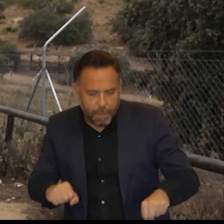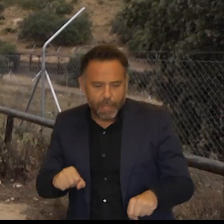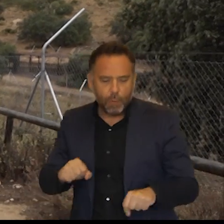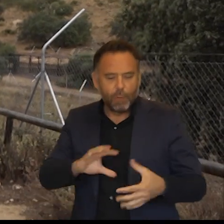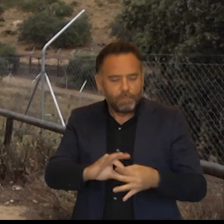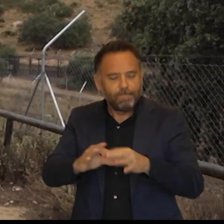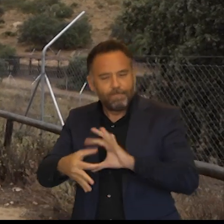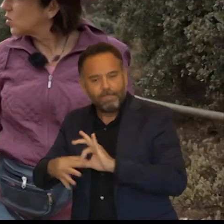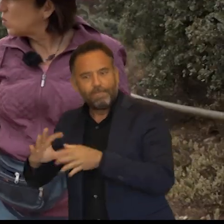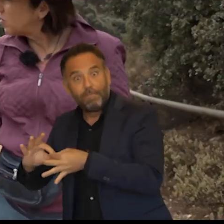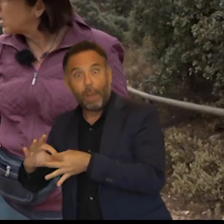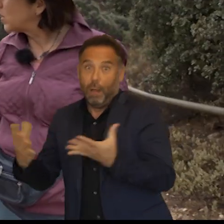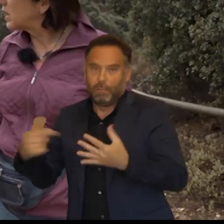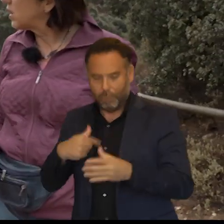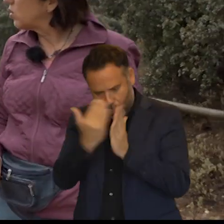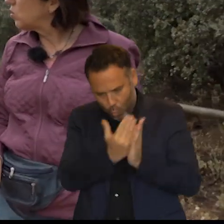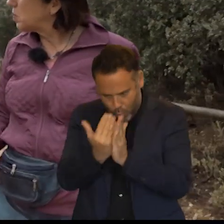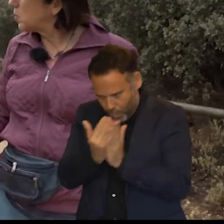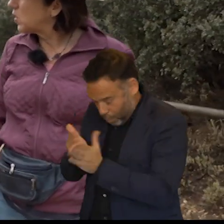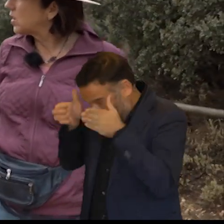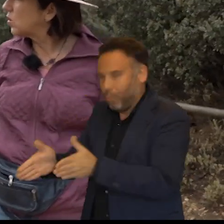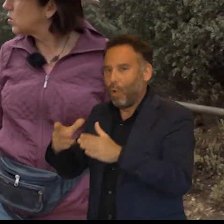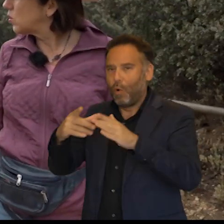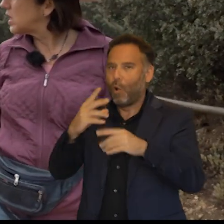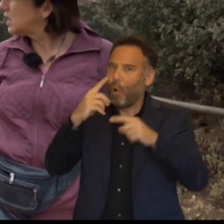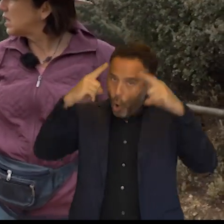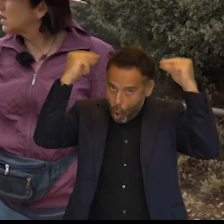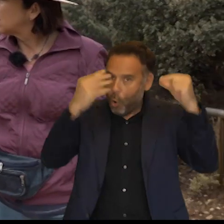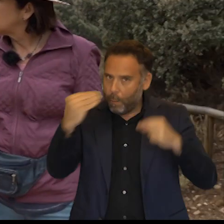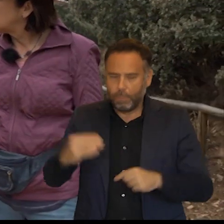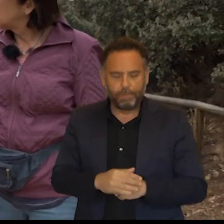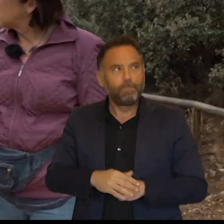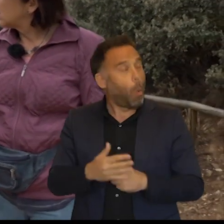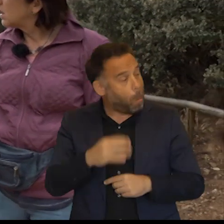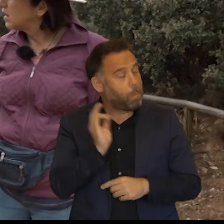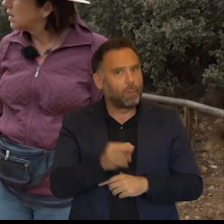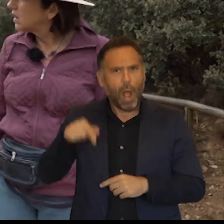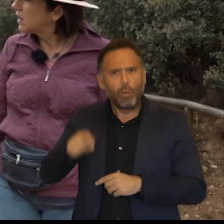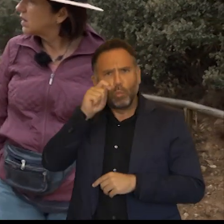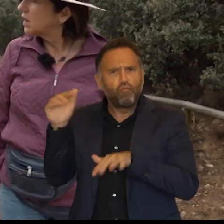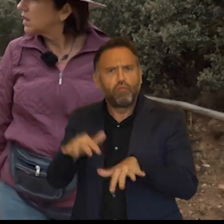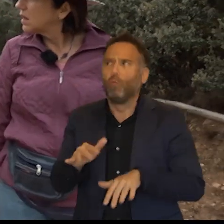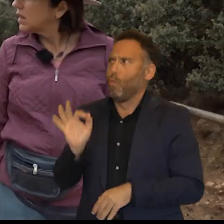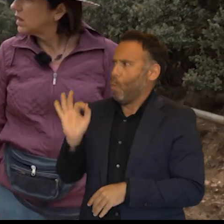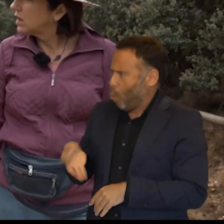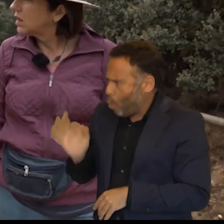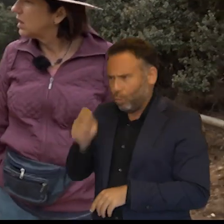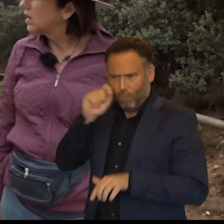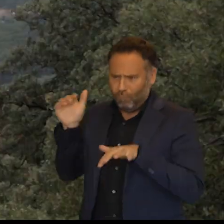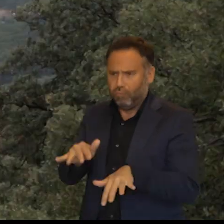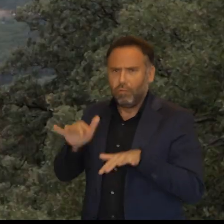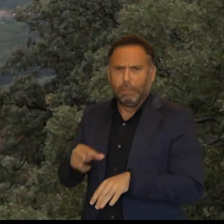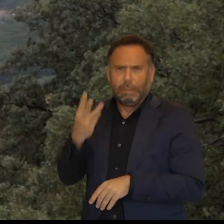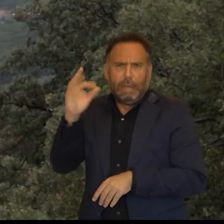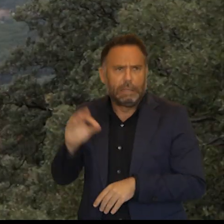venga, estudiar lobos. Esto es muy frecuentado, muy popular sí, con los turistas. Mucha gente y de, no sé, de 30 a 35